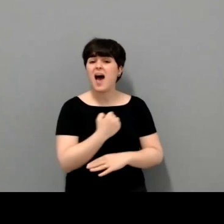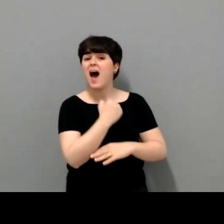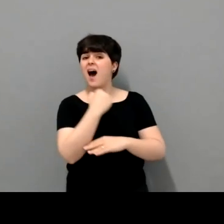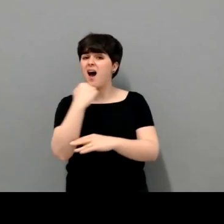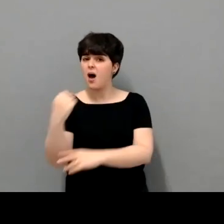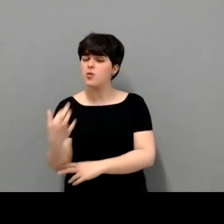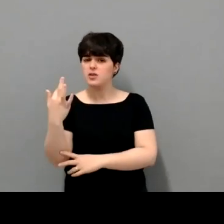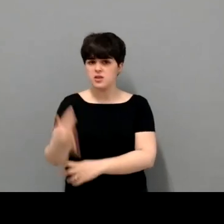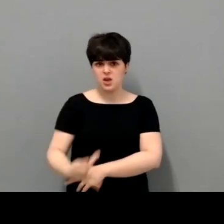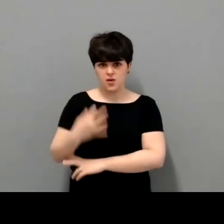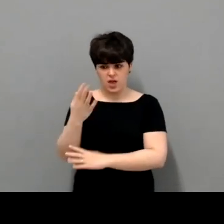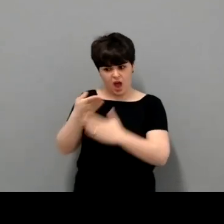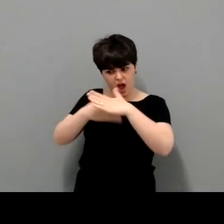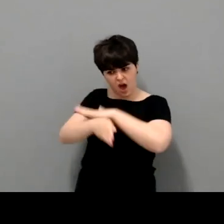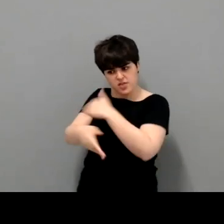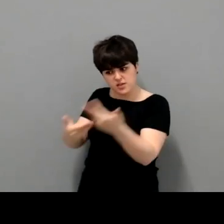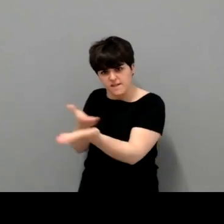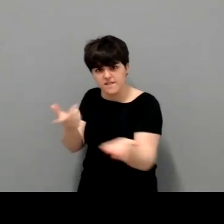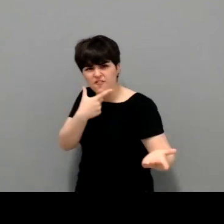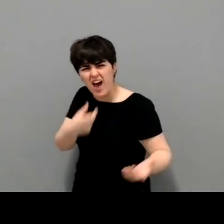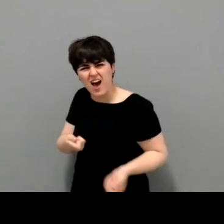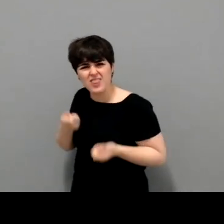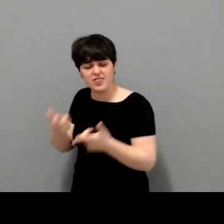de facilitar la accesibilidad para que